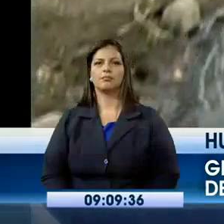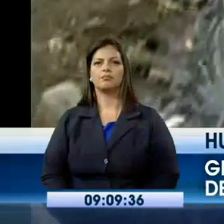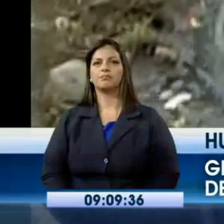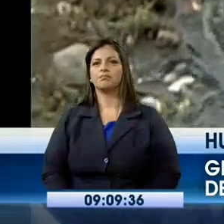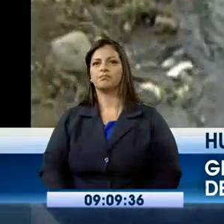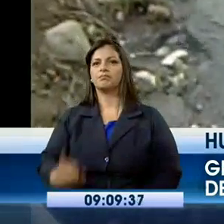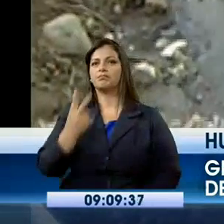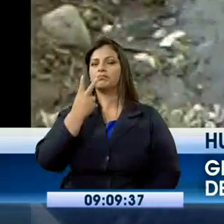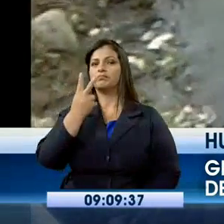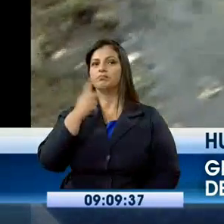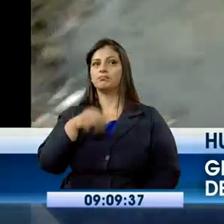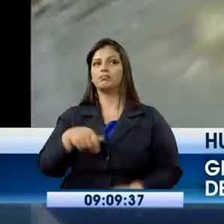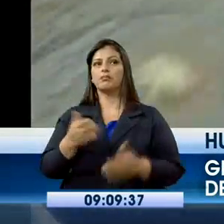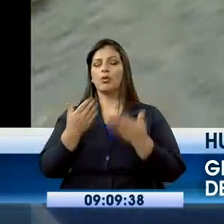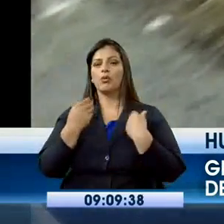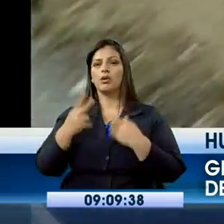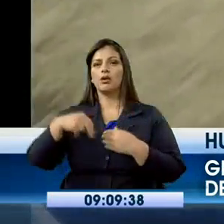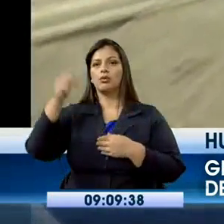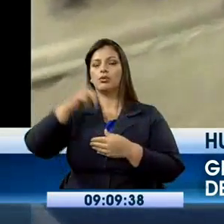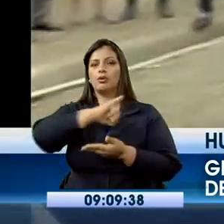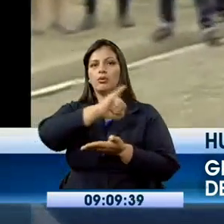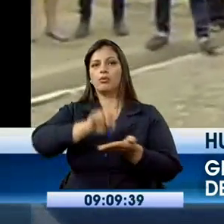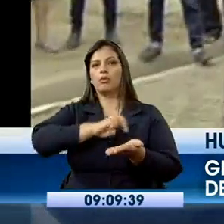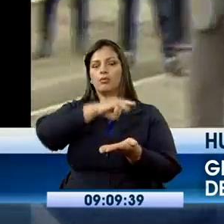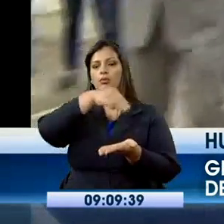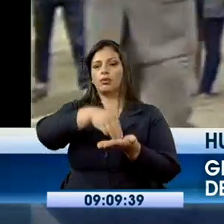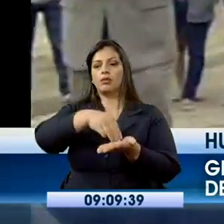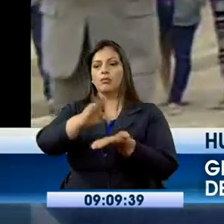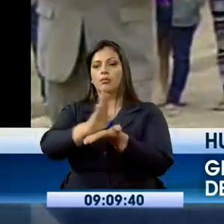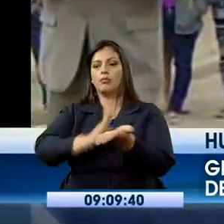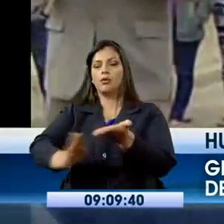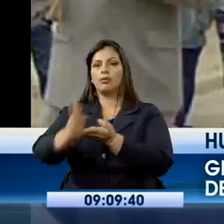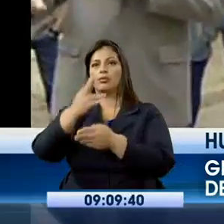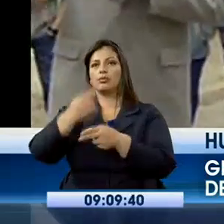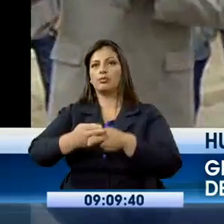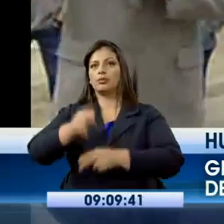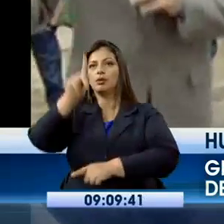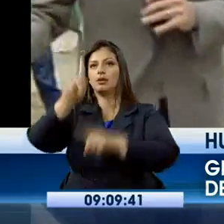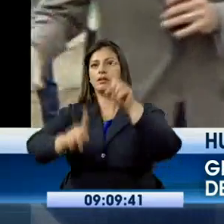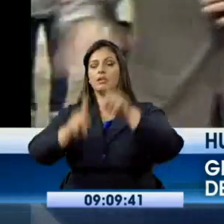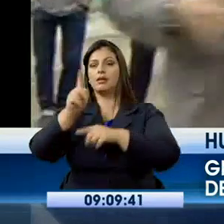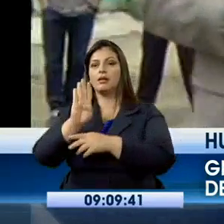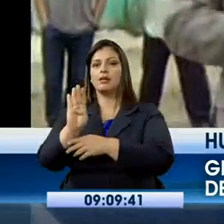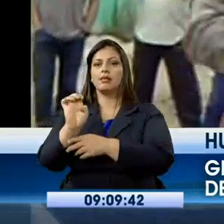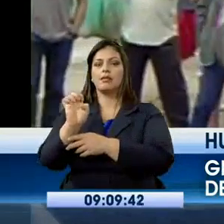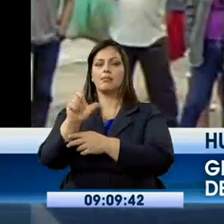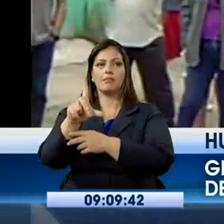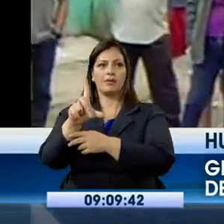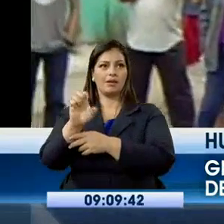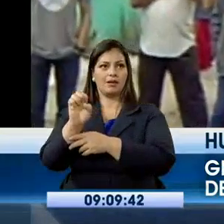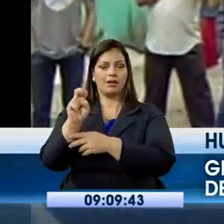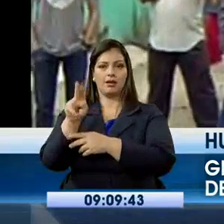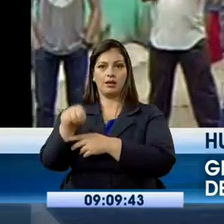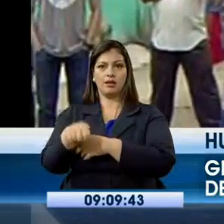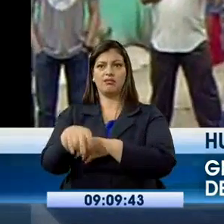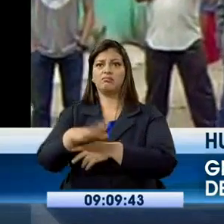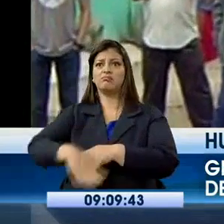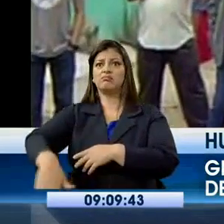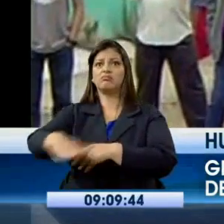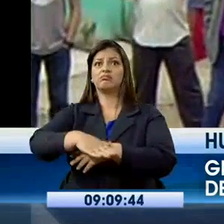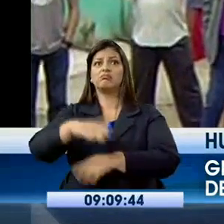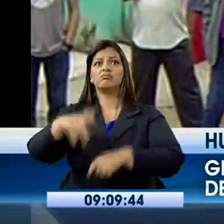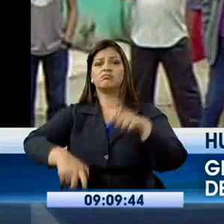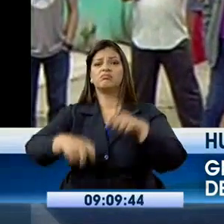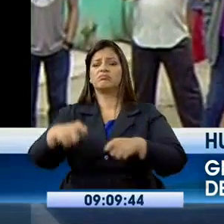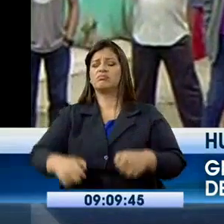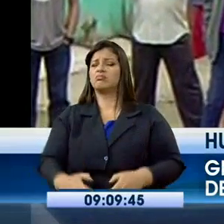parte de los habitantes de este sector de la cooperativa Estrella de Belén, en donde lo que piden es, obviamente, que esta obra sea completada